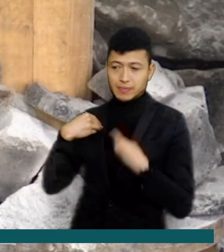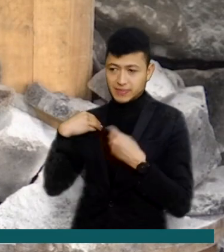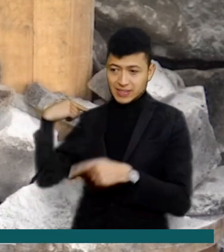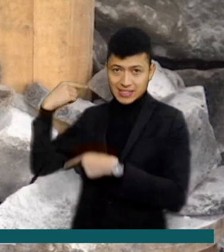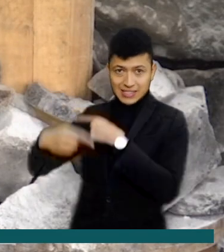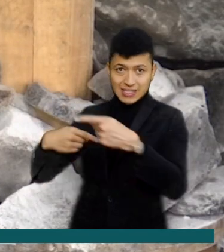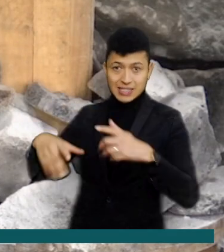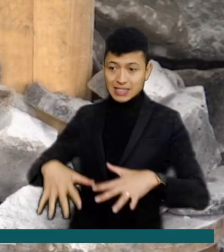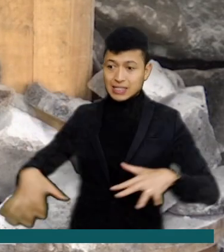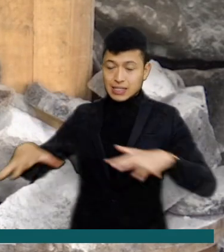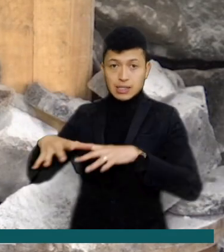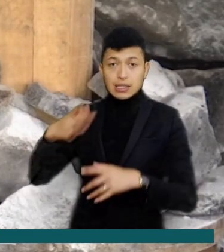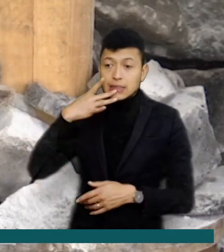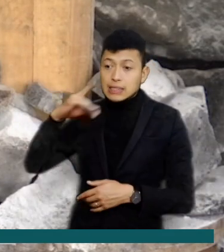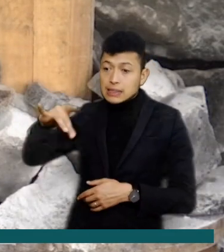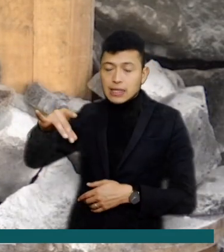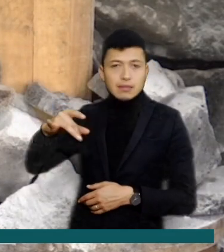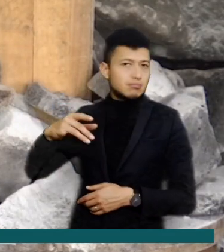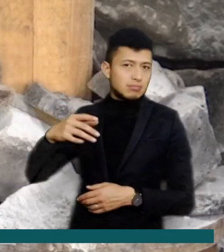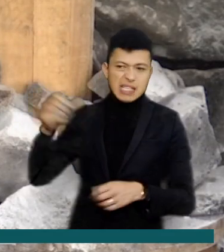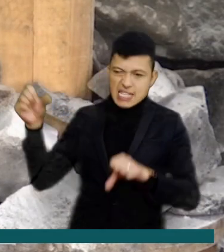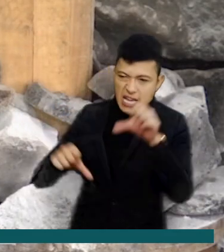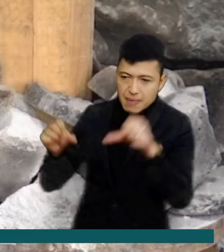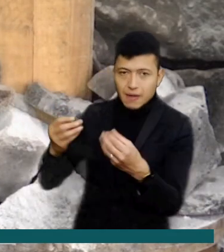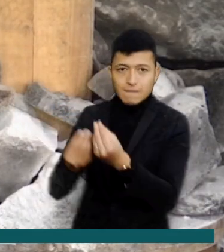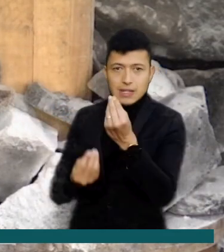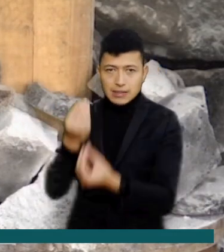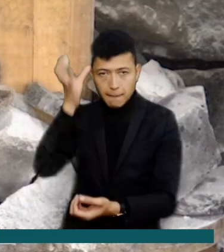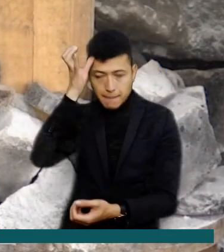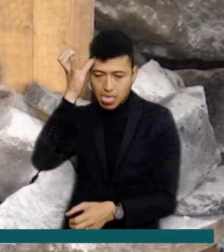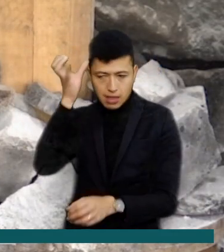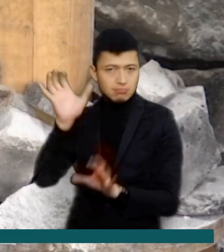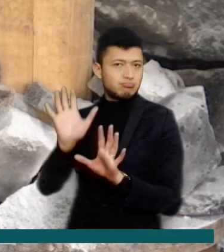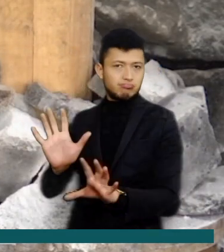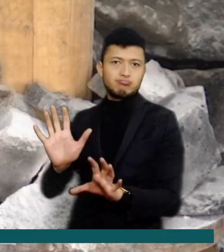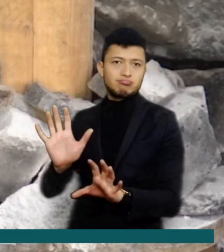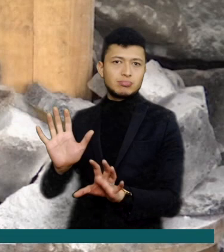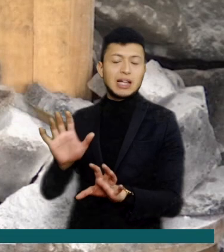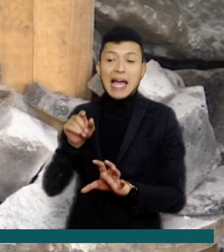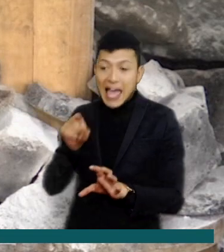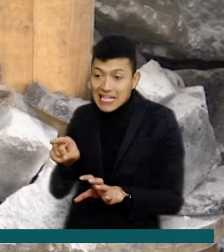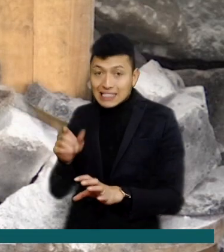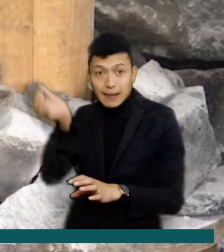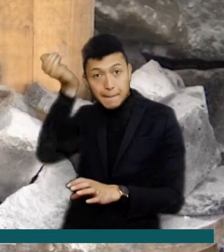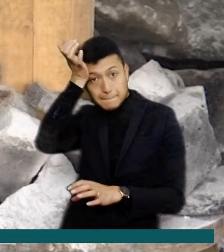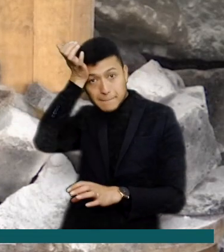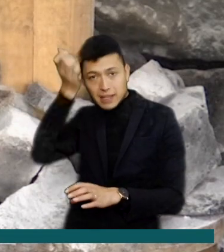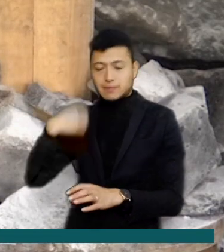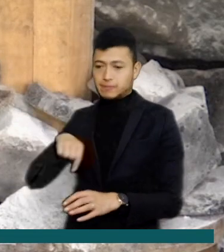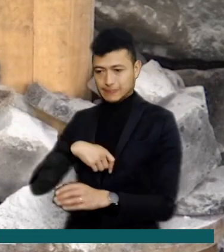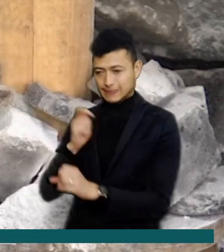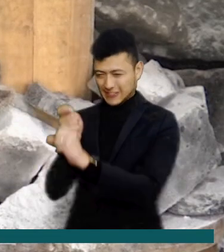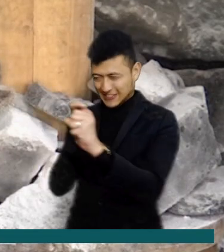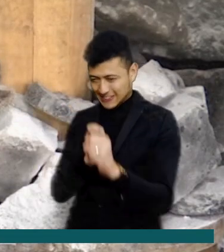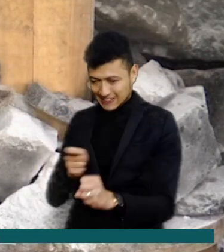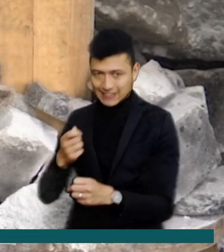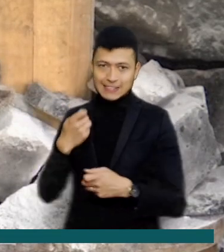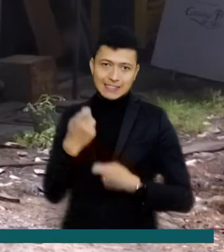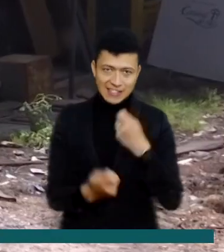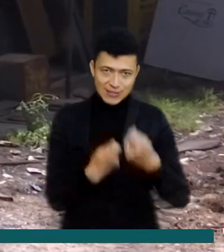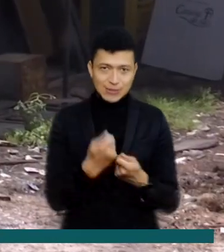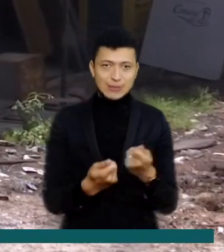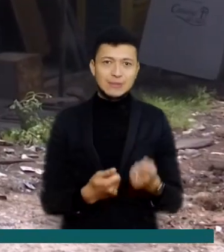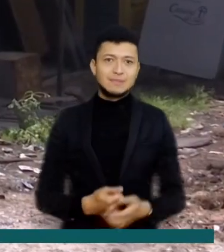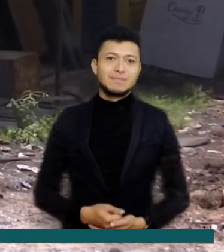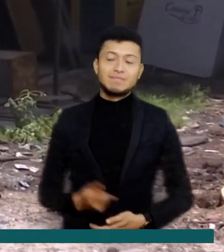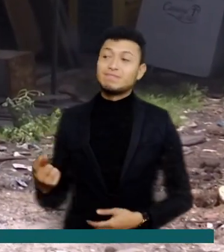quiere decir virgen, que no tienen ningún tratamiento físico ni químico. Entonces con esa roca como tal, en bruto, es que nosotros hacemos nuestro emprendimiento.